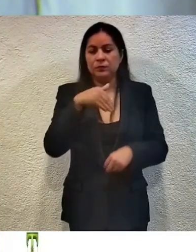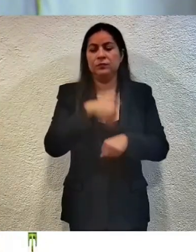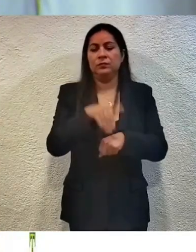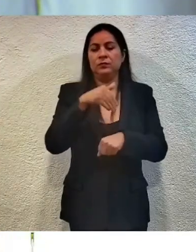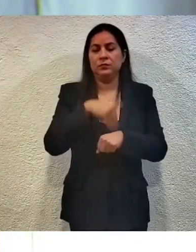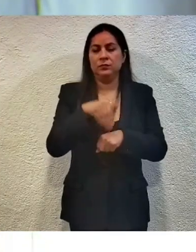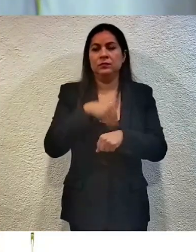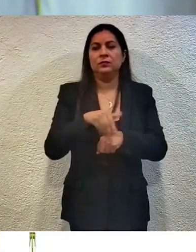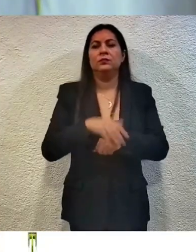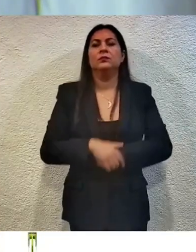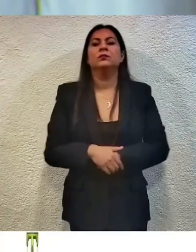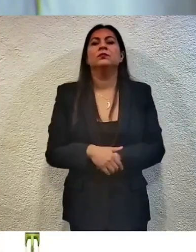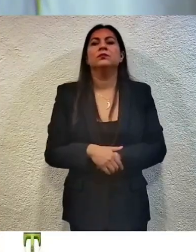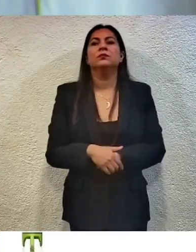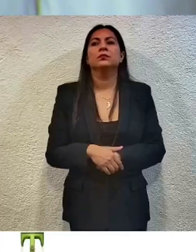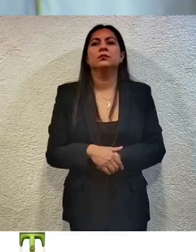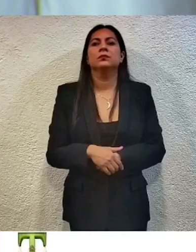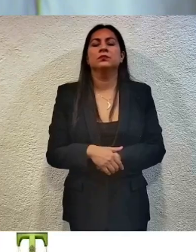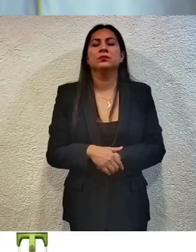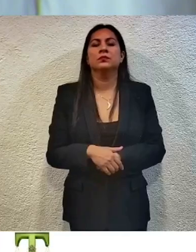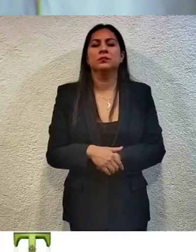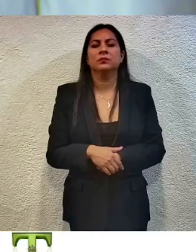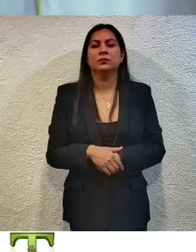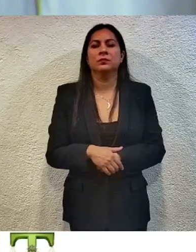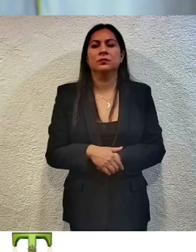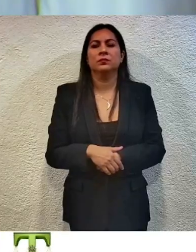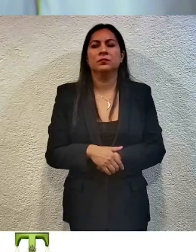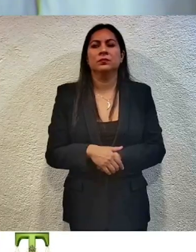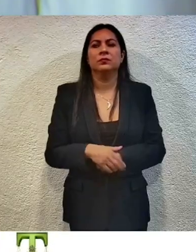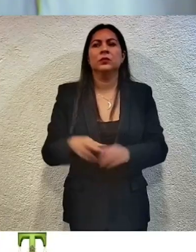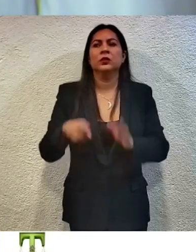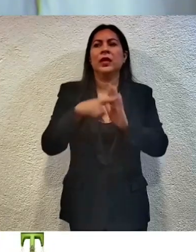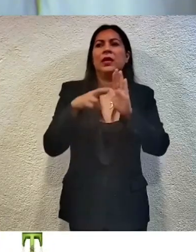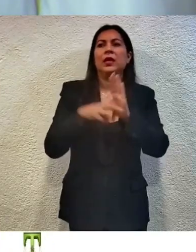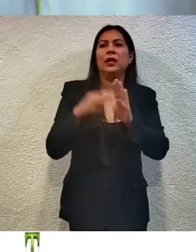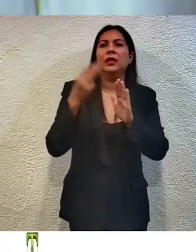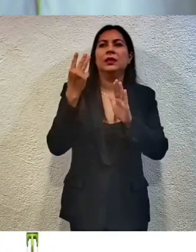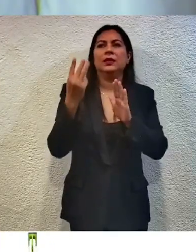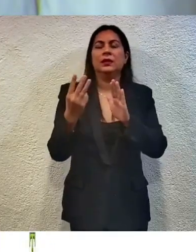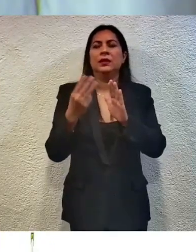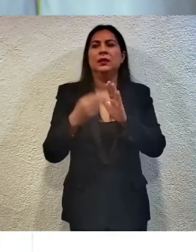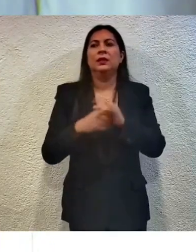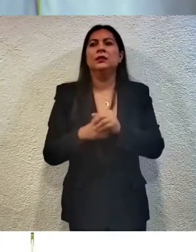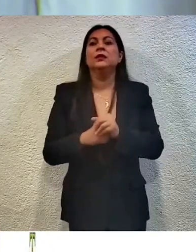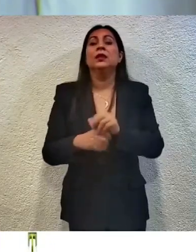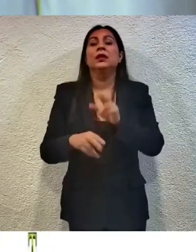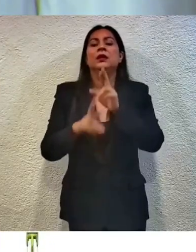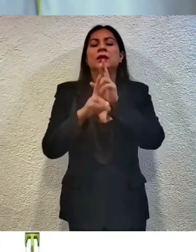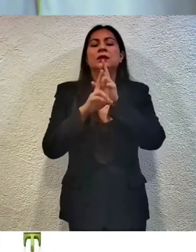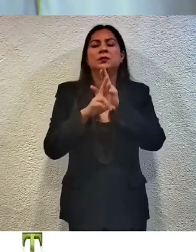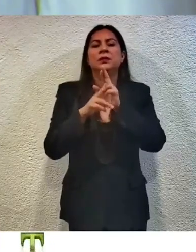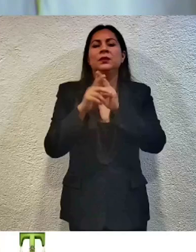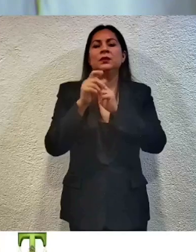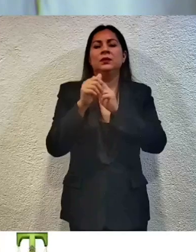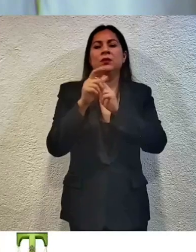mismos números, en una regla de 3 el resultado es